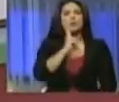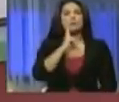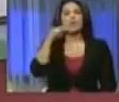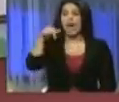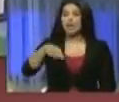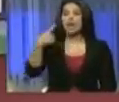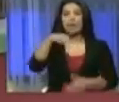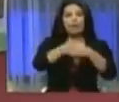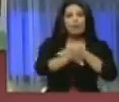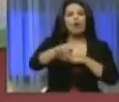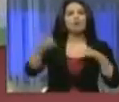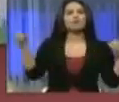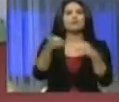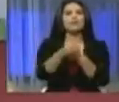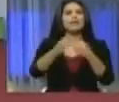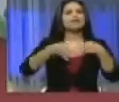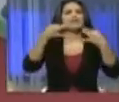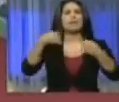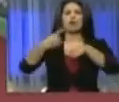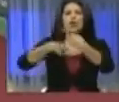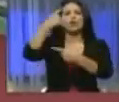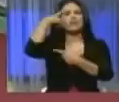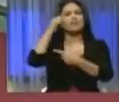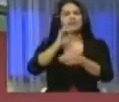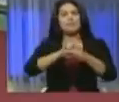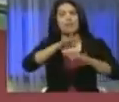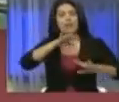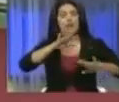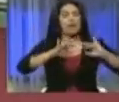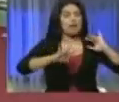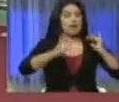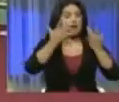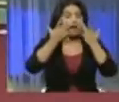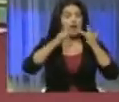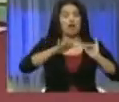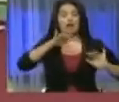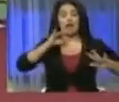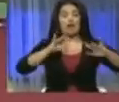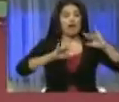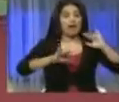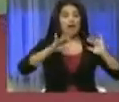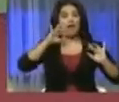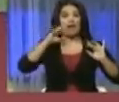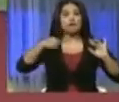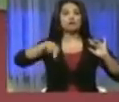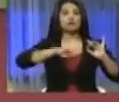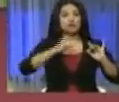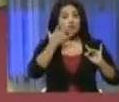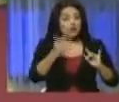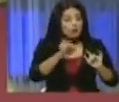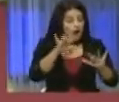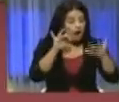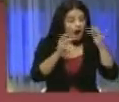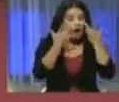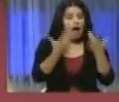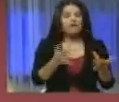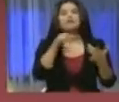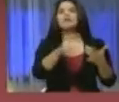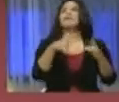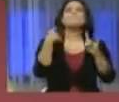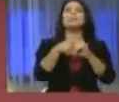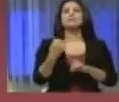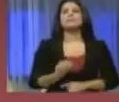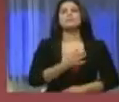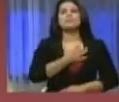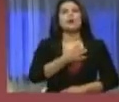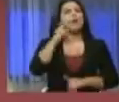brillando y nosotros llenándonos de ese brillo, de esa luz, para seguir entregando lo mejor de todos